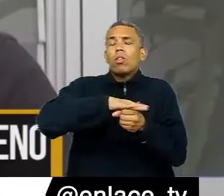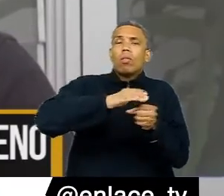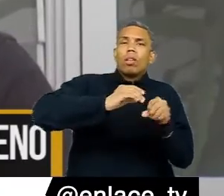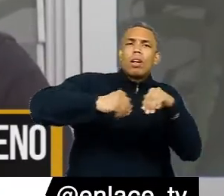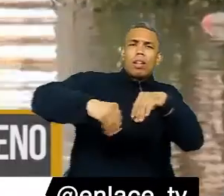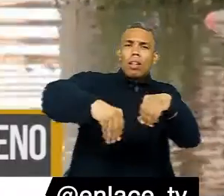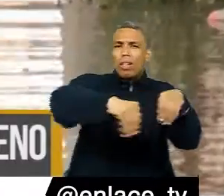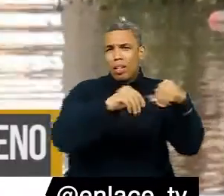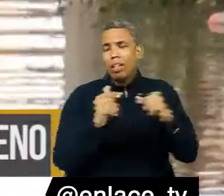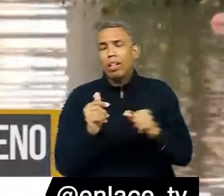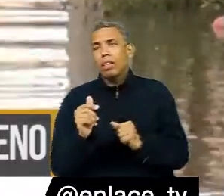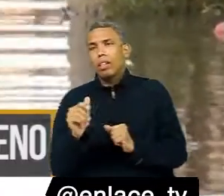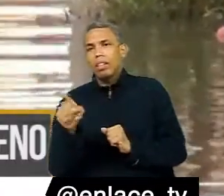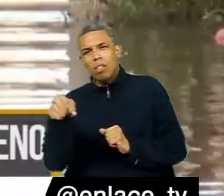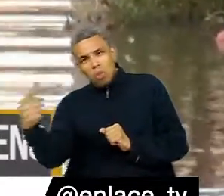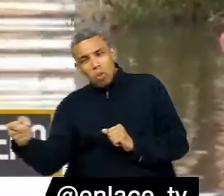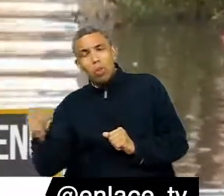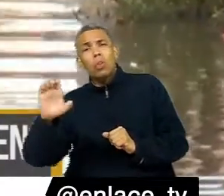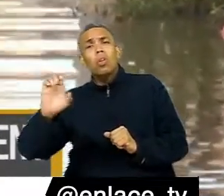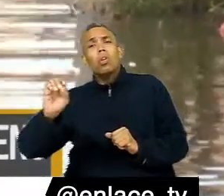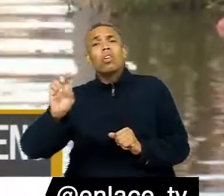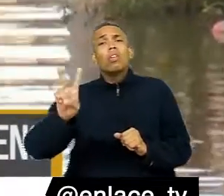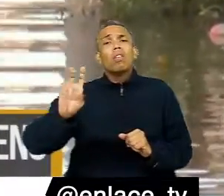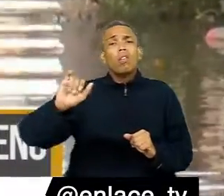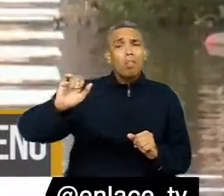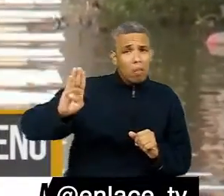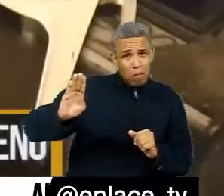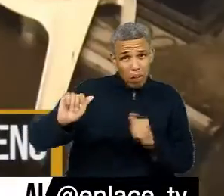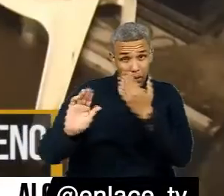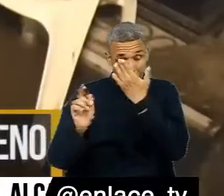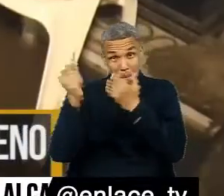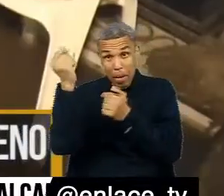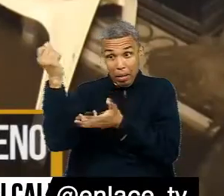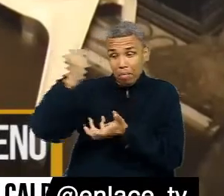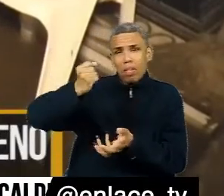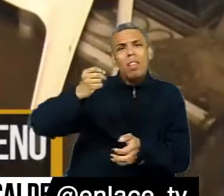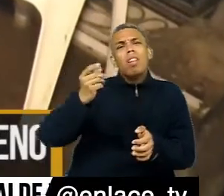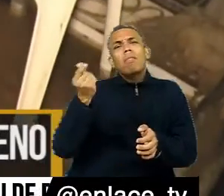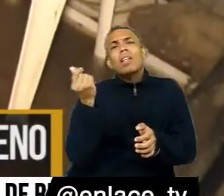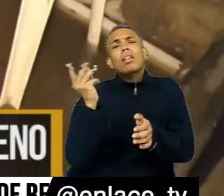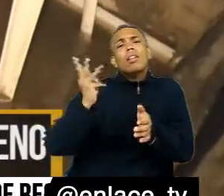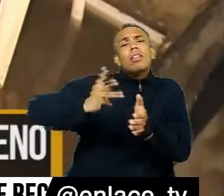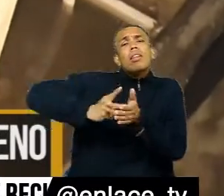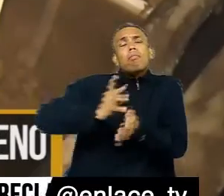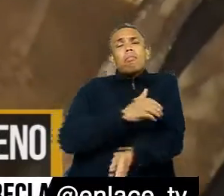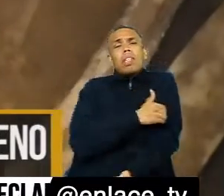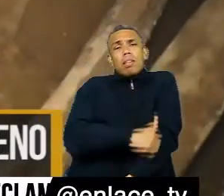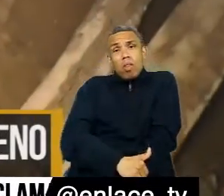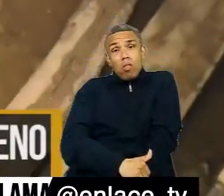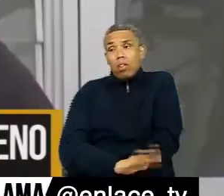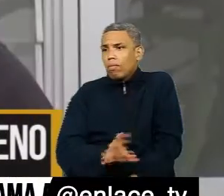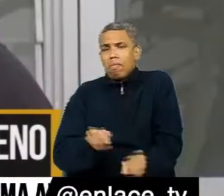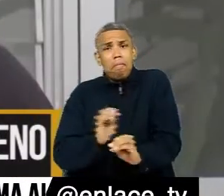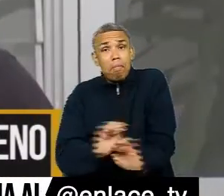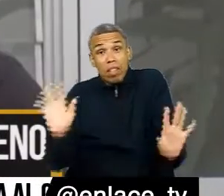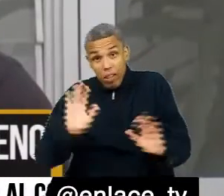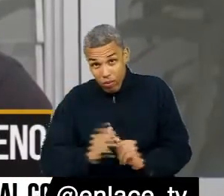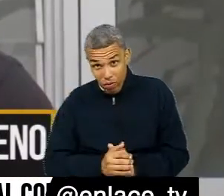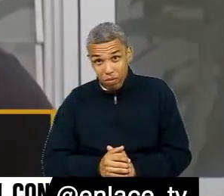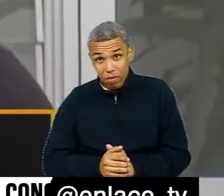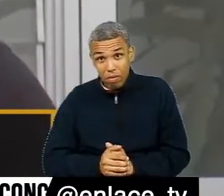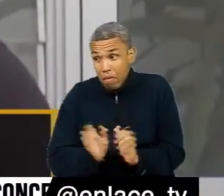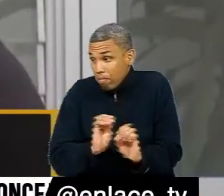que colocaríamos esta queja disciplinaria por cuanto se perdieron los 3.108 millones de pesos de subsidios que no eran del municipio sino de la